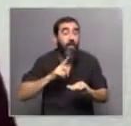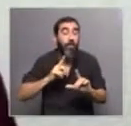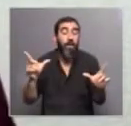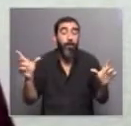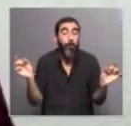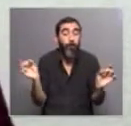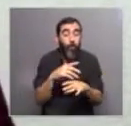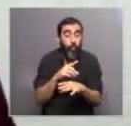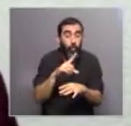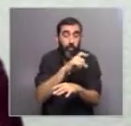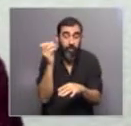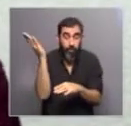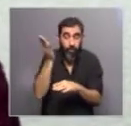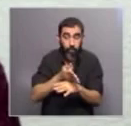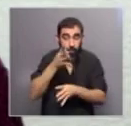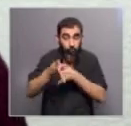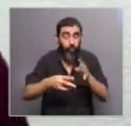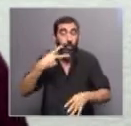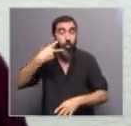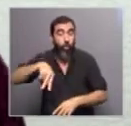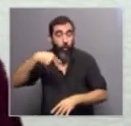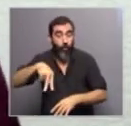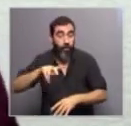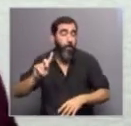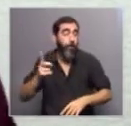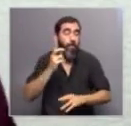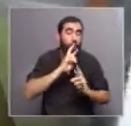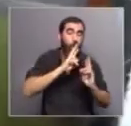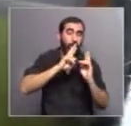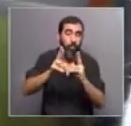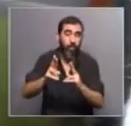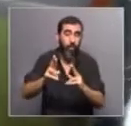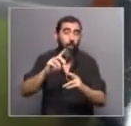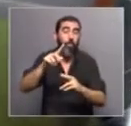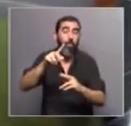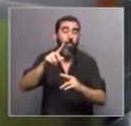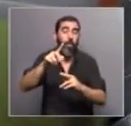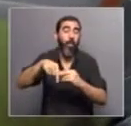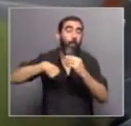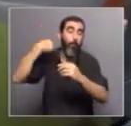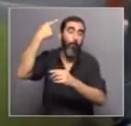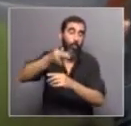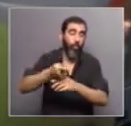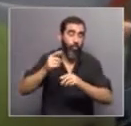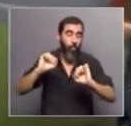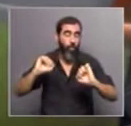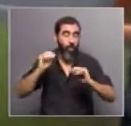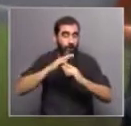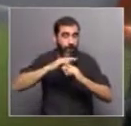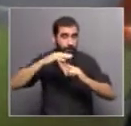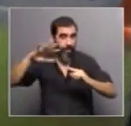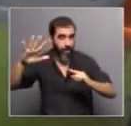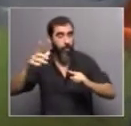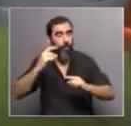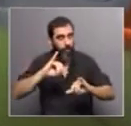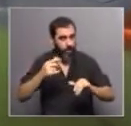100% operativo este laboratorio en noviembre y que estén los primeros resultados para el próximo invierno. Sin embargo, están realizando ya algunas